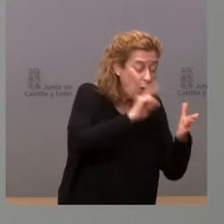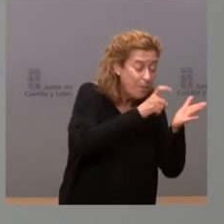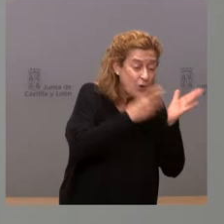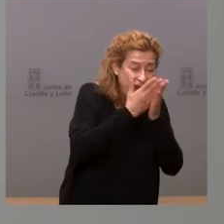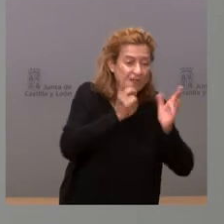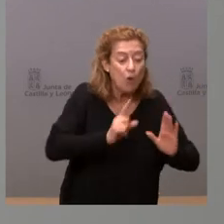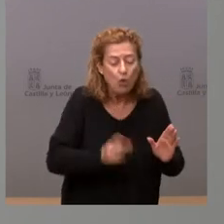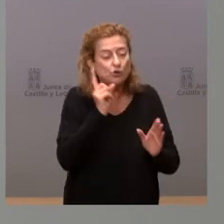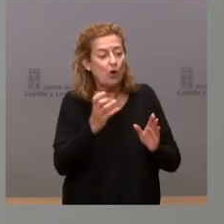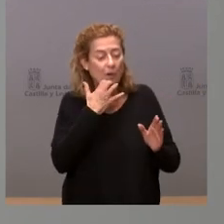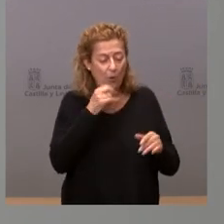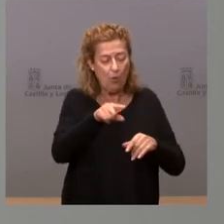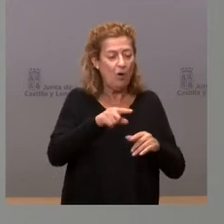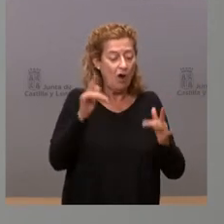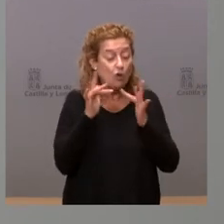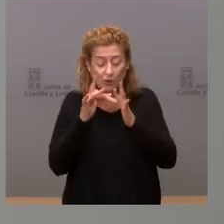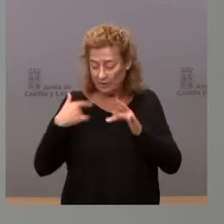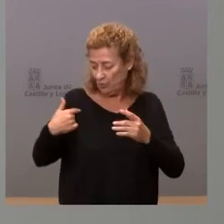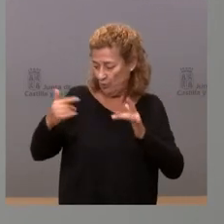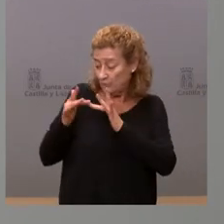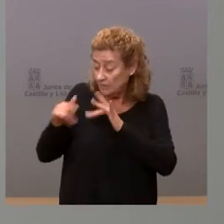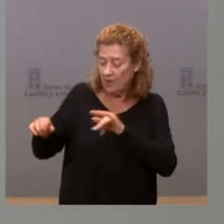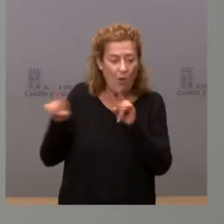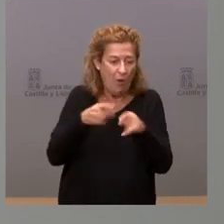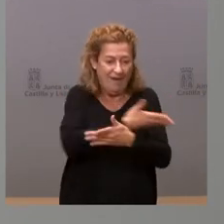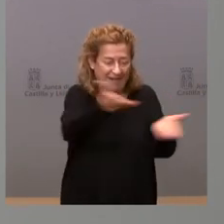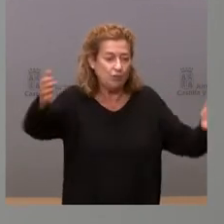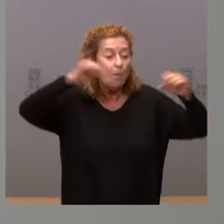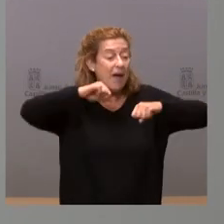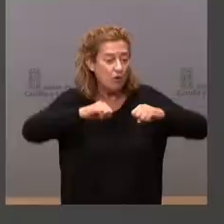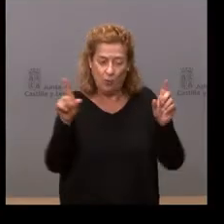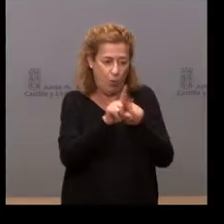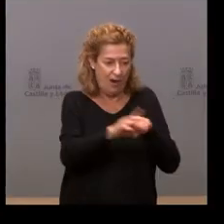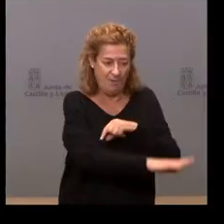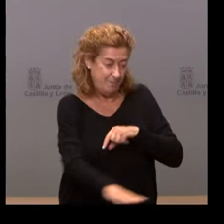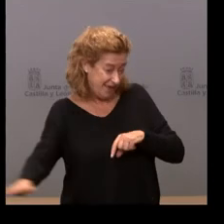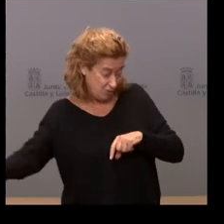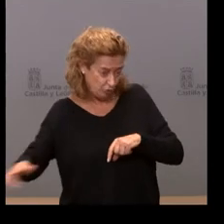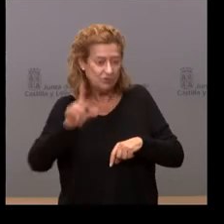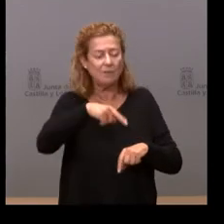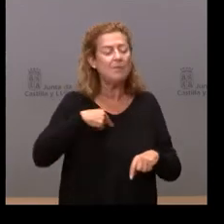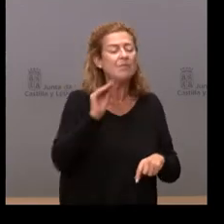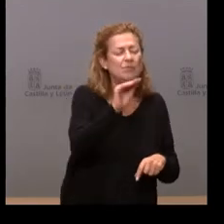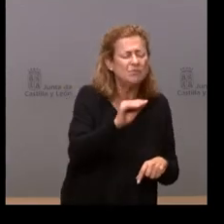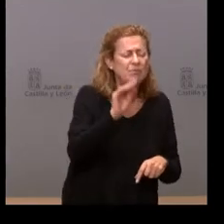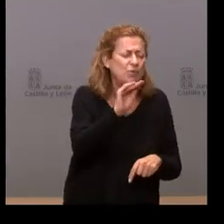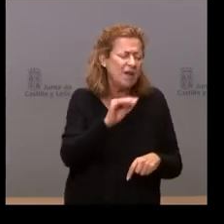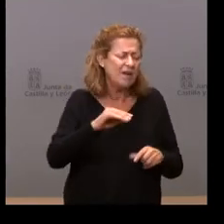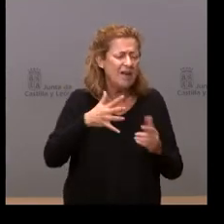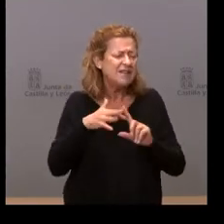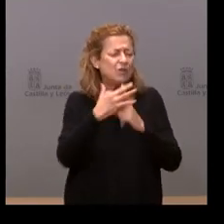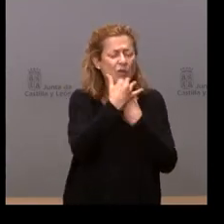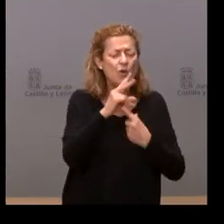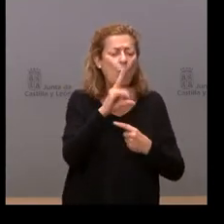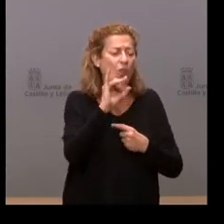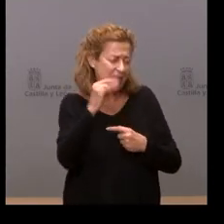considerados contactos estrechos como como el resto de la población general me gustaría también preguntarle por la situación de las ucis porque sí que vemos el